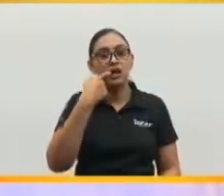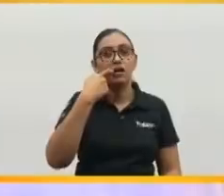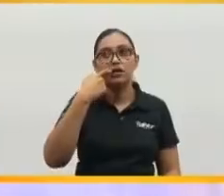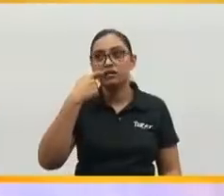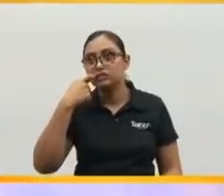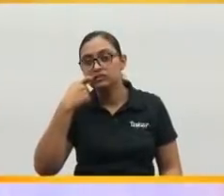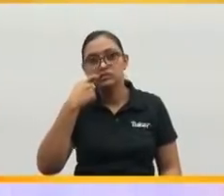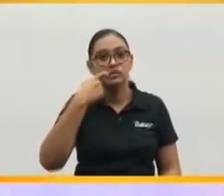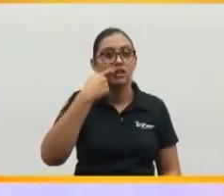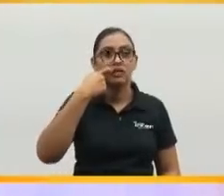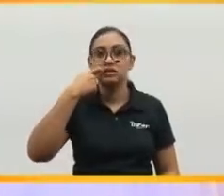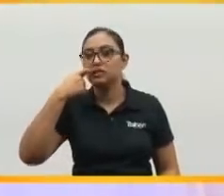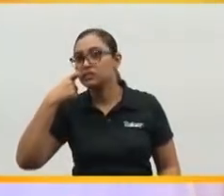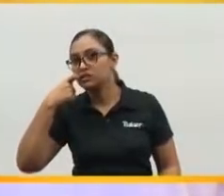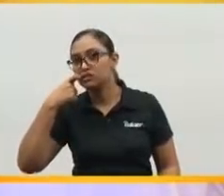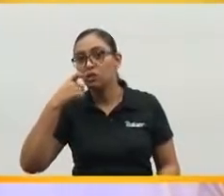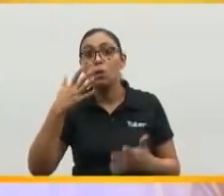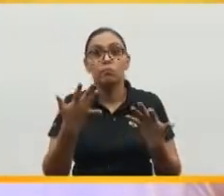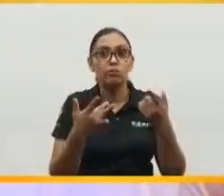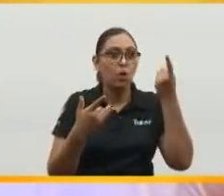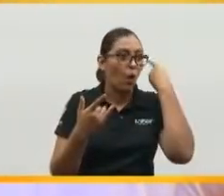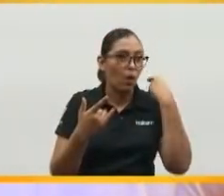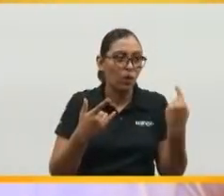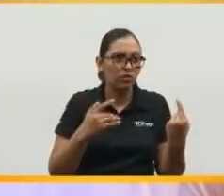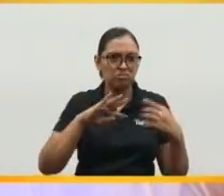del hombre que nunca se sacian,